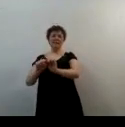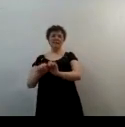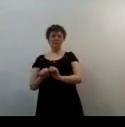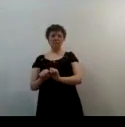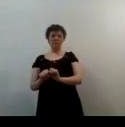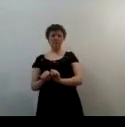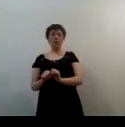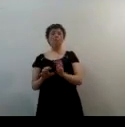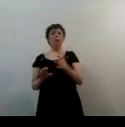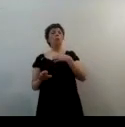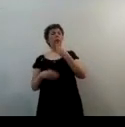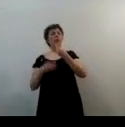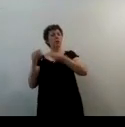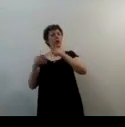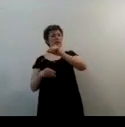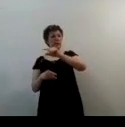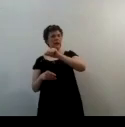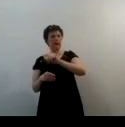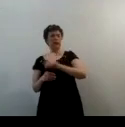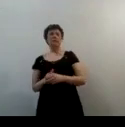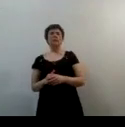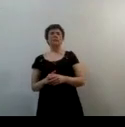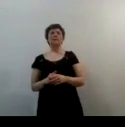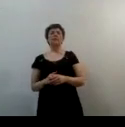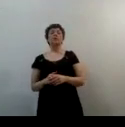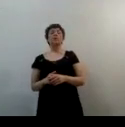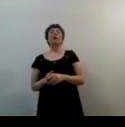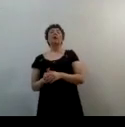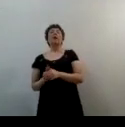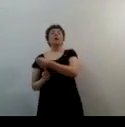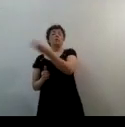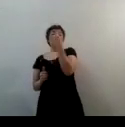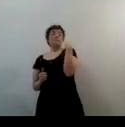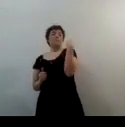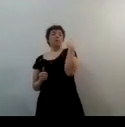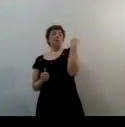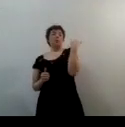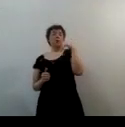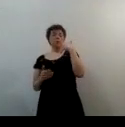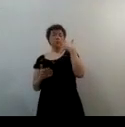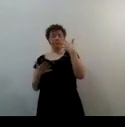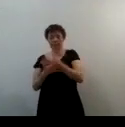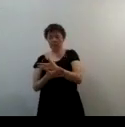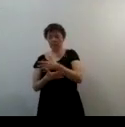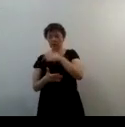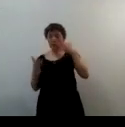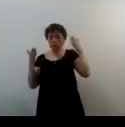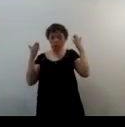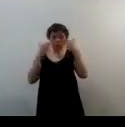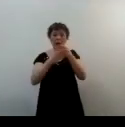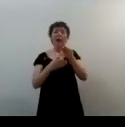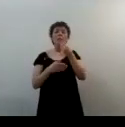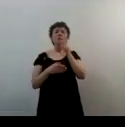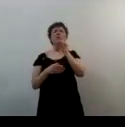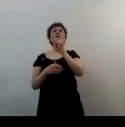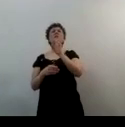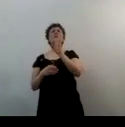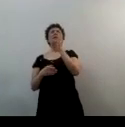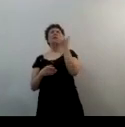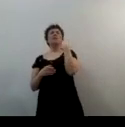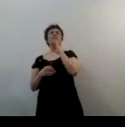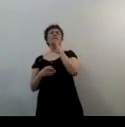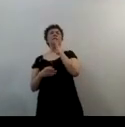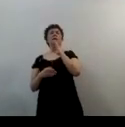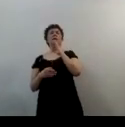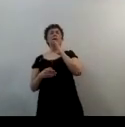utilizar, por supuesto. De hecho, una pregunta que me he saltado porque me he ido a alimentos, que he visto antes una pregunta sobre la metformina,